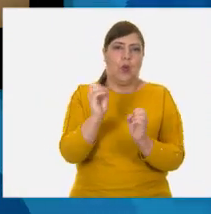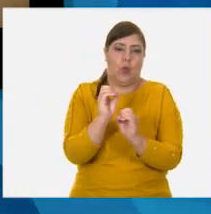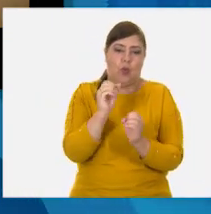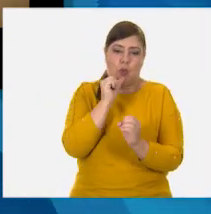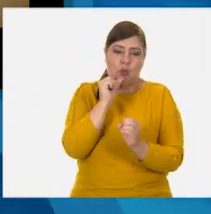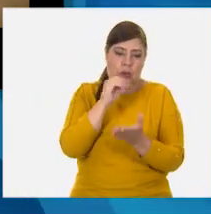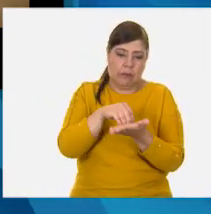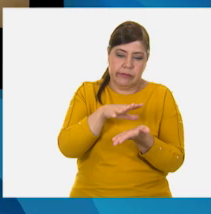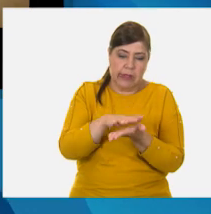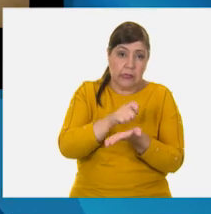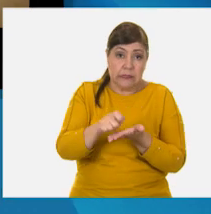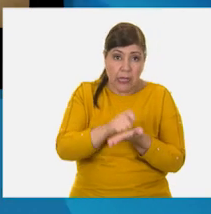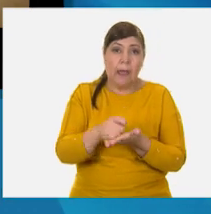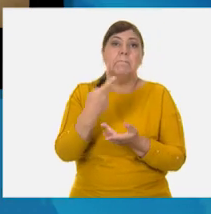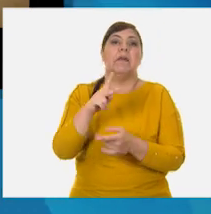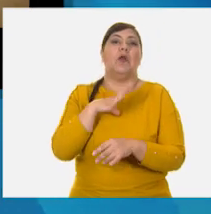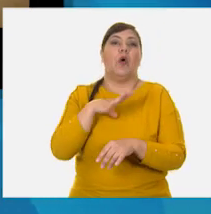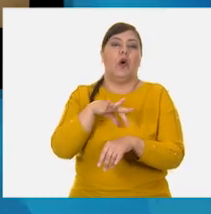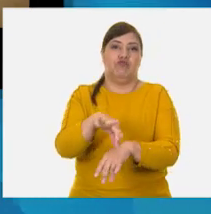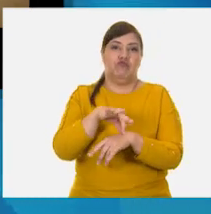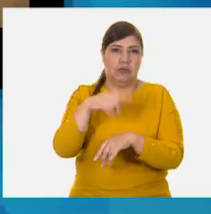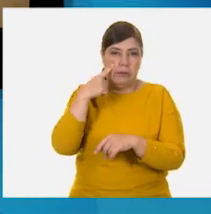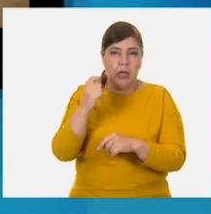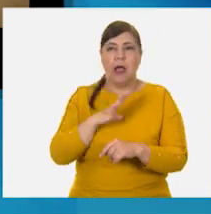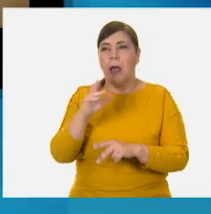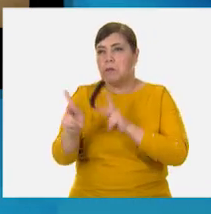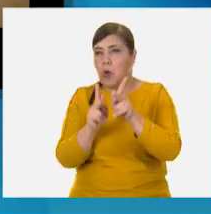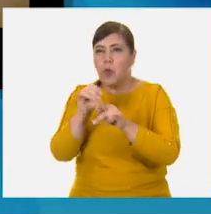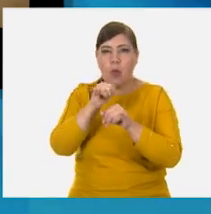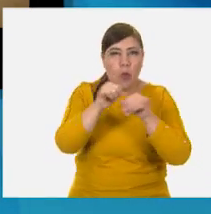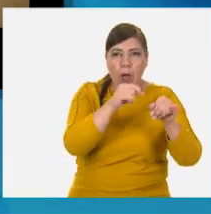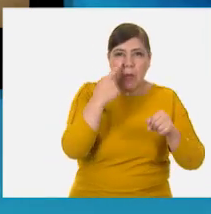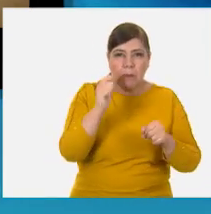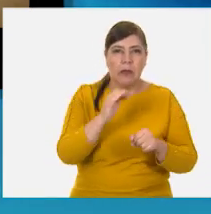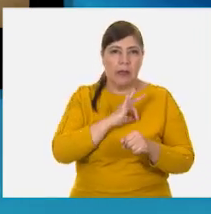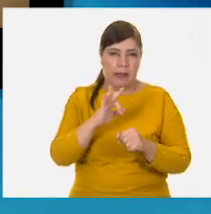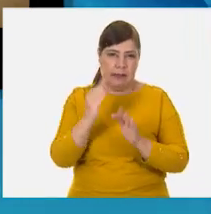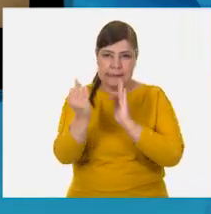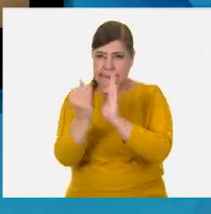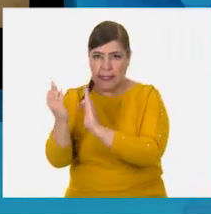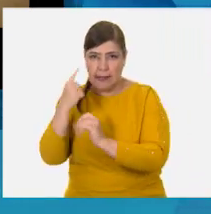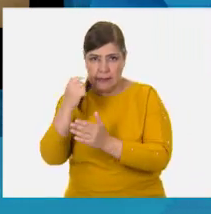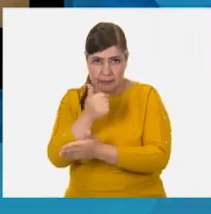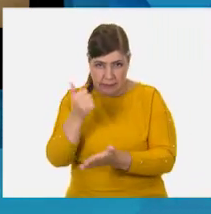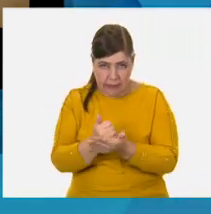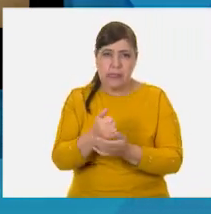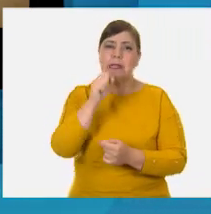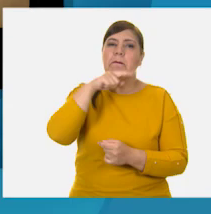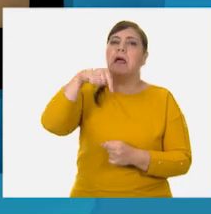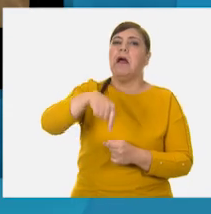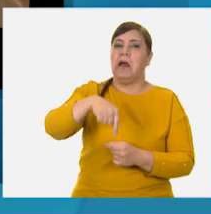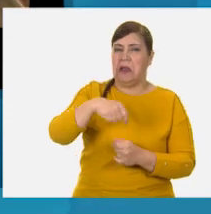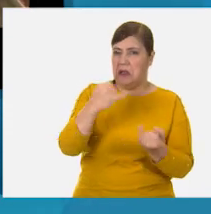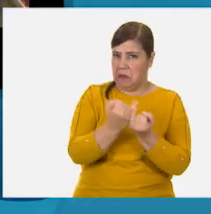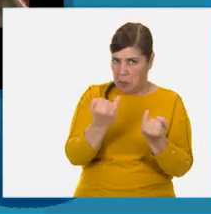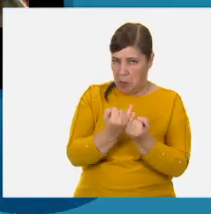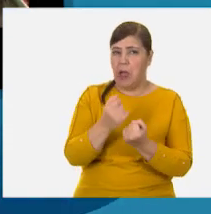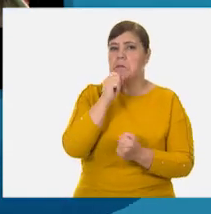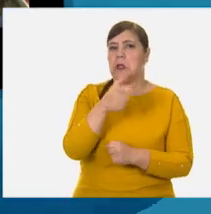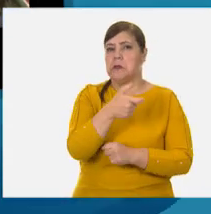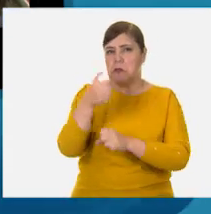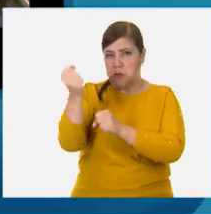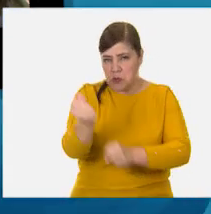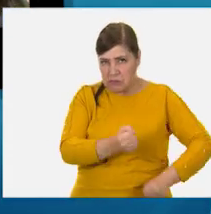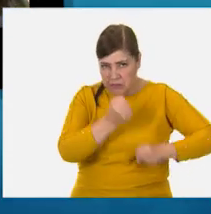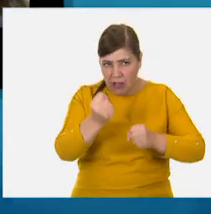está totalmente viva en los pueblos de nuestros alrededores, y yo diría, aún en las zonas urbanas. Te vas a Xochimilco, te vas a los